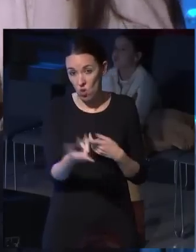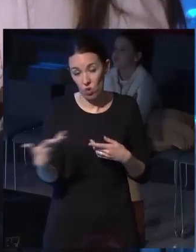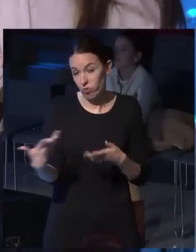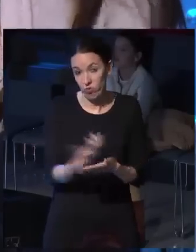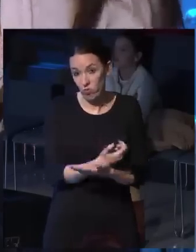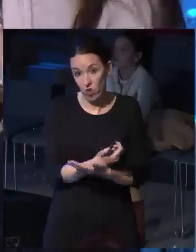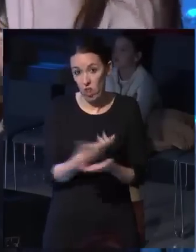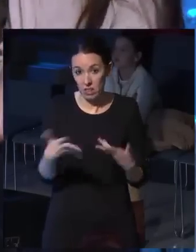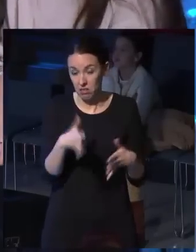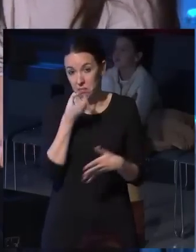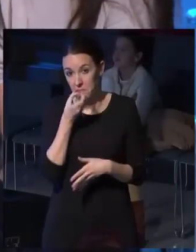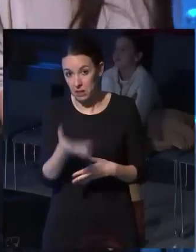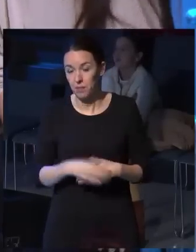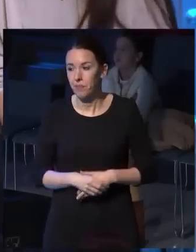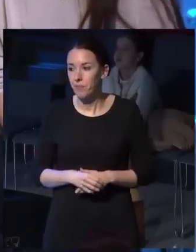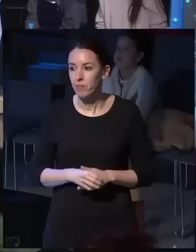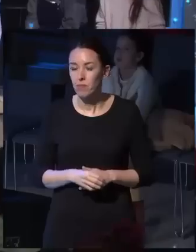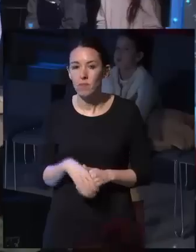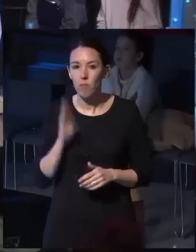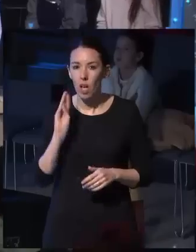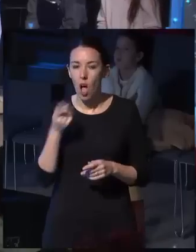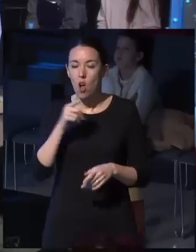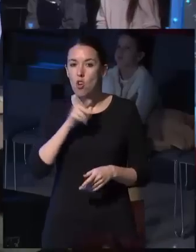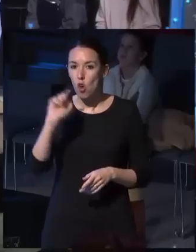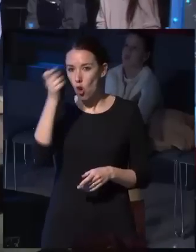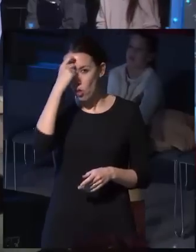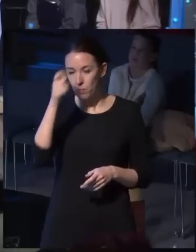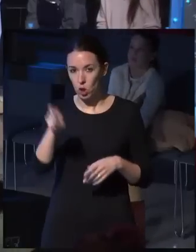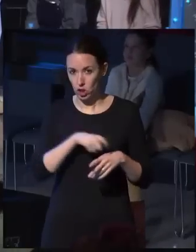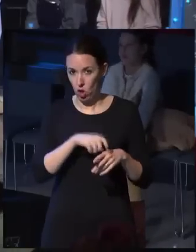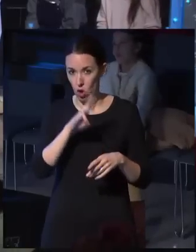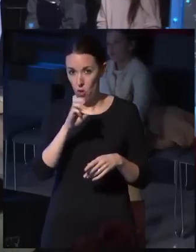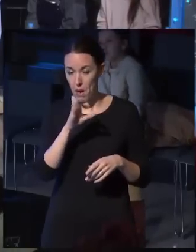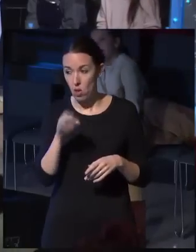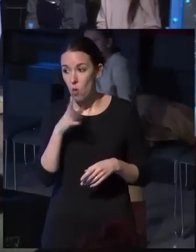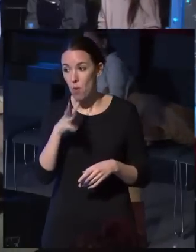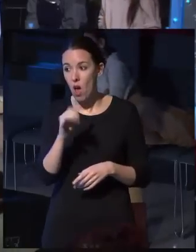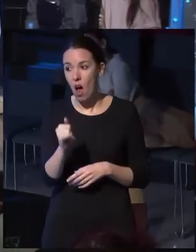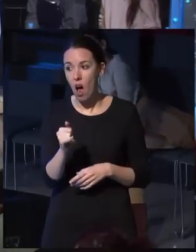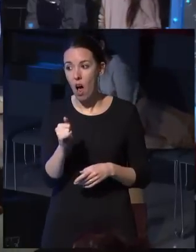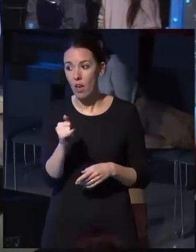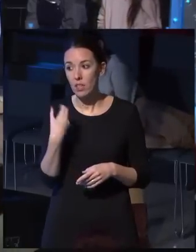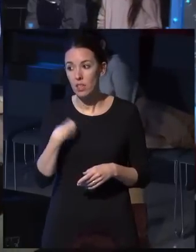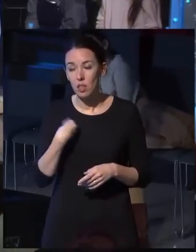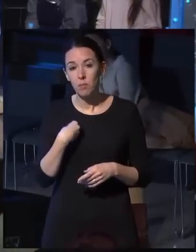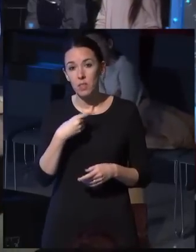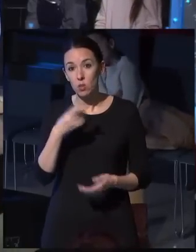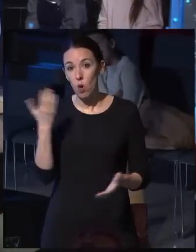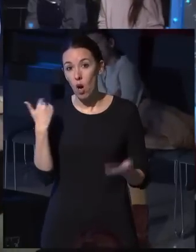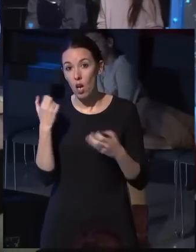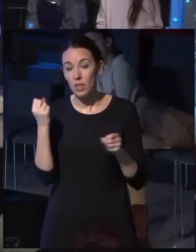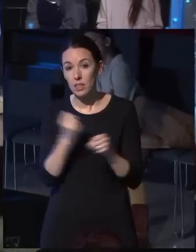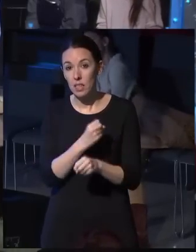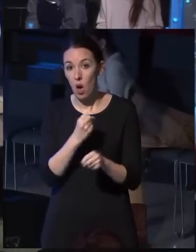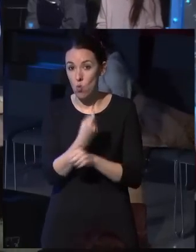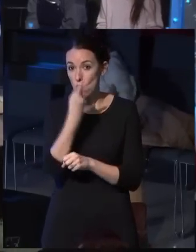todas estaban eso más o menos bien. Vuelvo a preguntarte por ese concepto psicológico, Paco, porque aquí tenemos entonces al que trabajaba con una de las